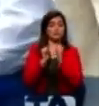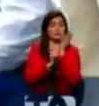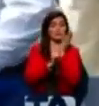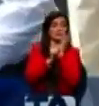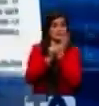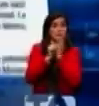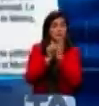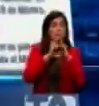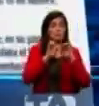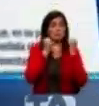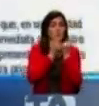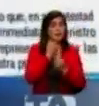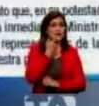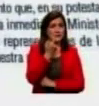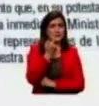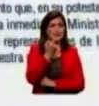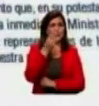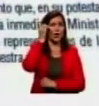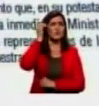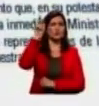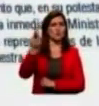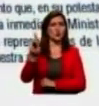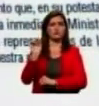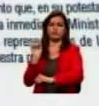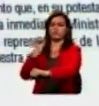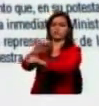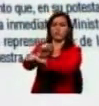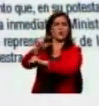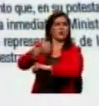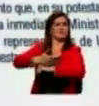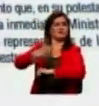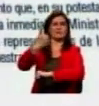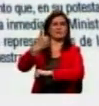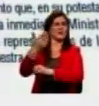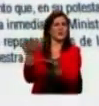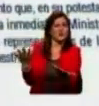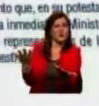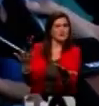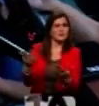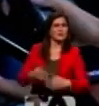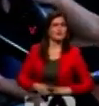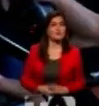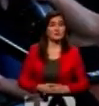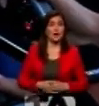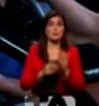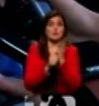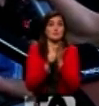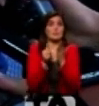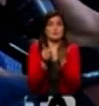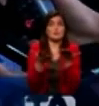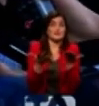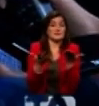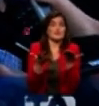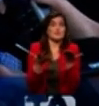al vicepresidente Glass, sino que también rechaza el criterio del ministro Espinel por no ser una autoridad de elección popular. Bueno, yo no sabía que los ministros de Estado ahora